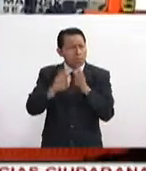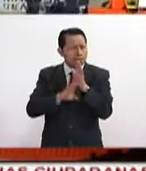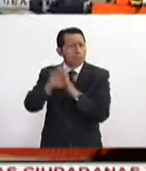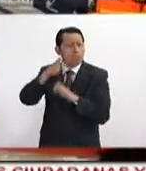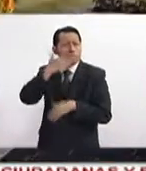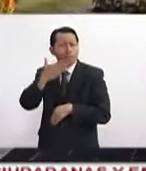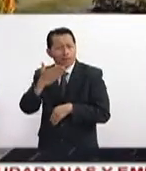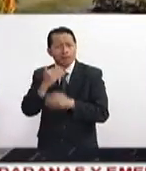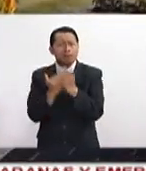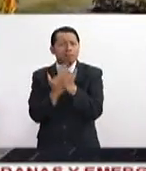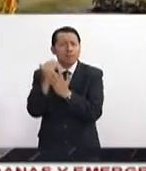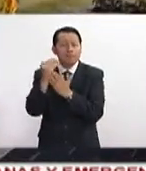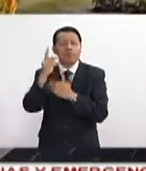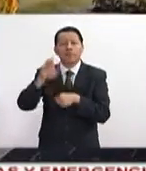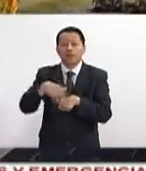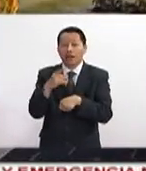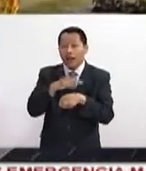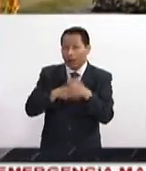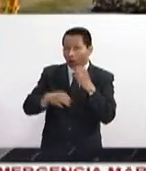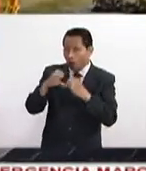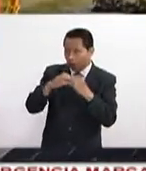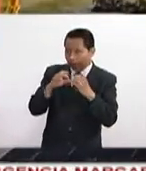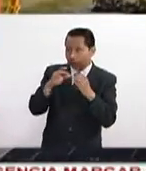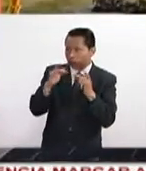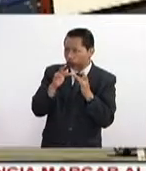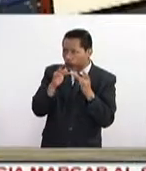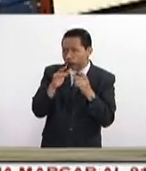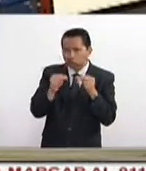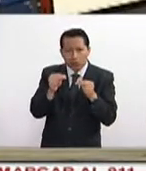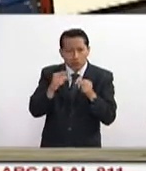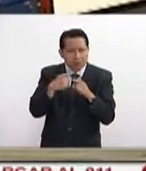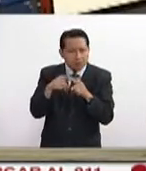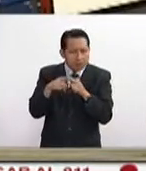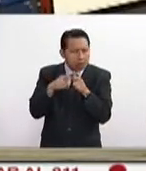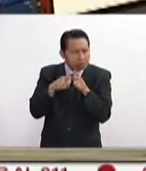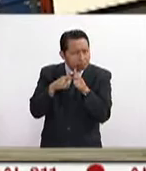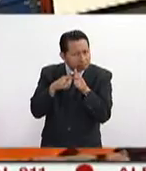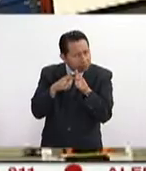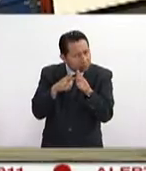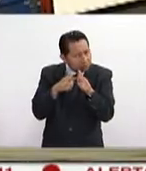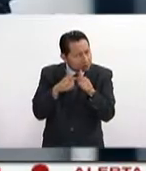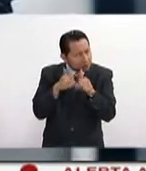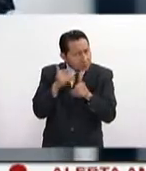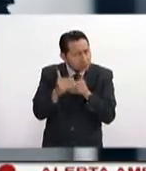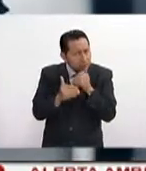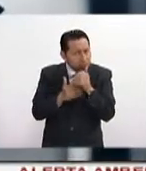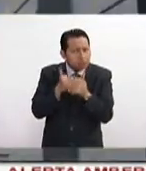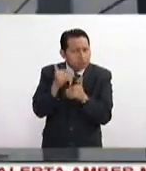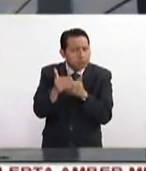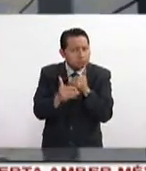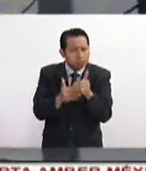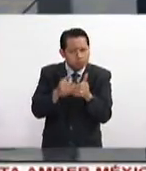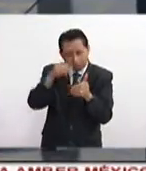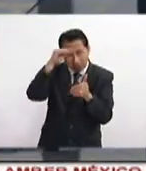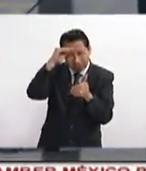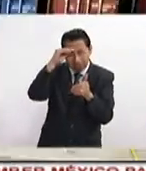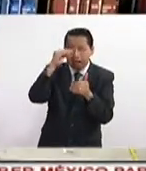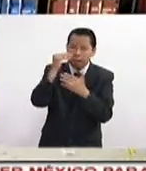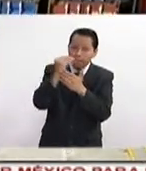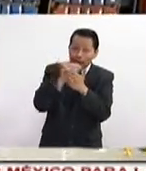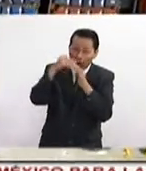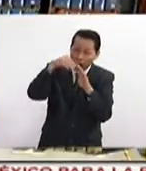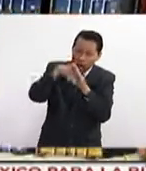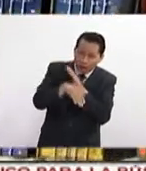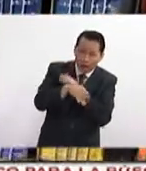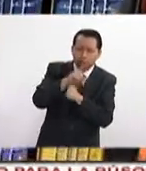de este comercio sigue ahí y no muestra ninguna seña de desaceleración, lo que